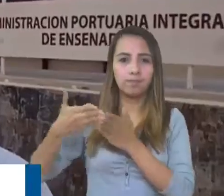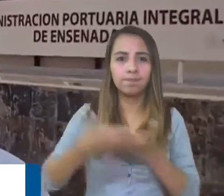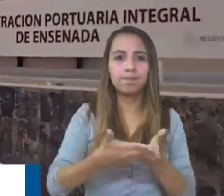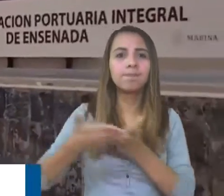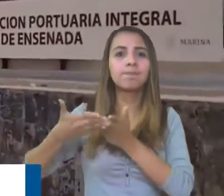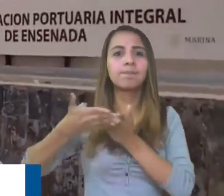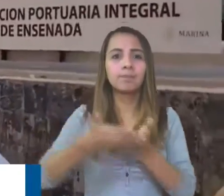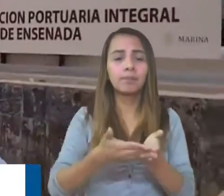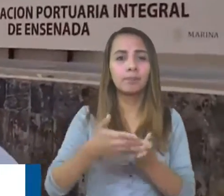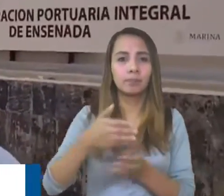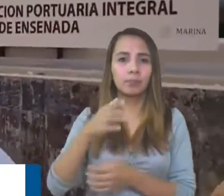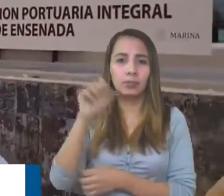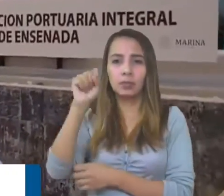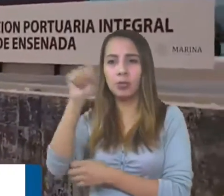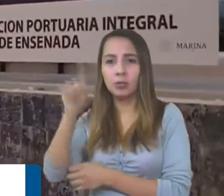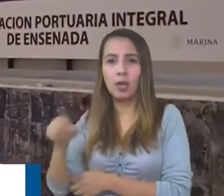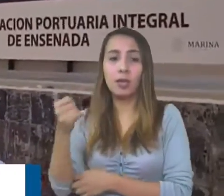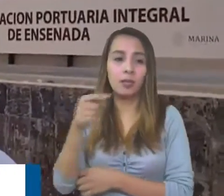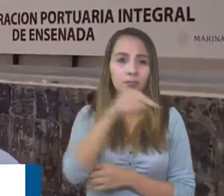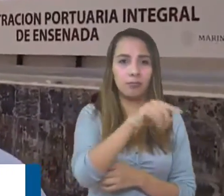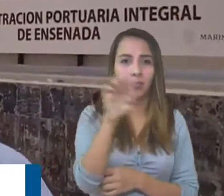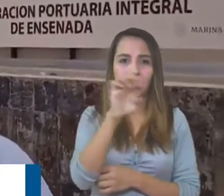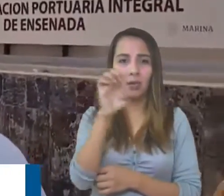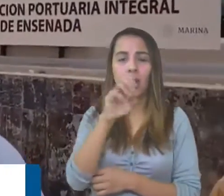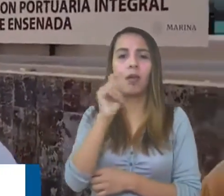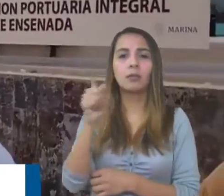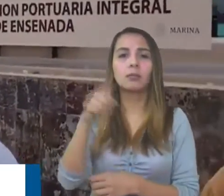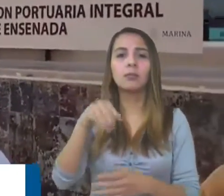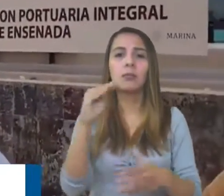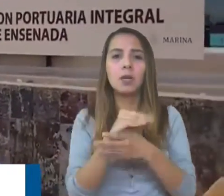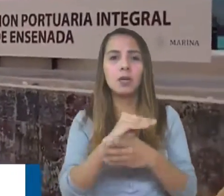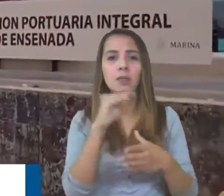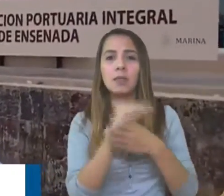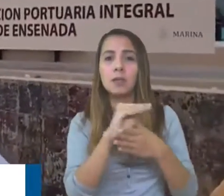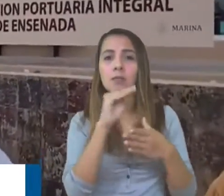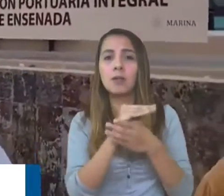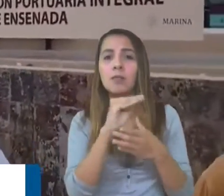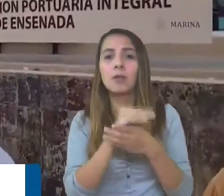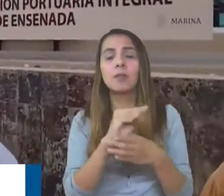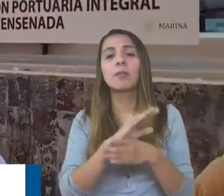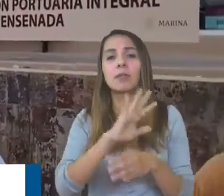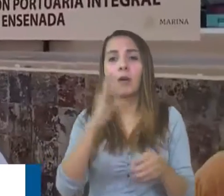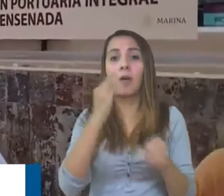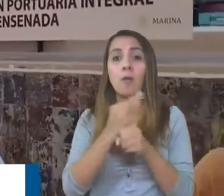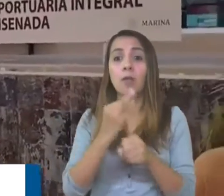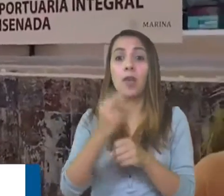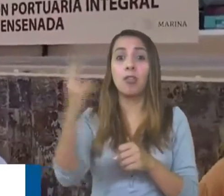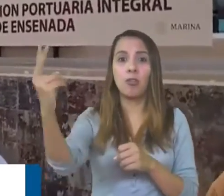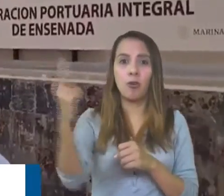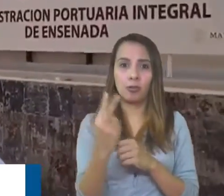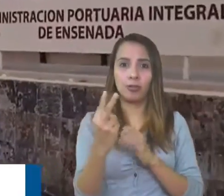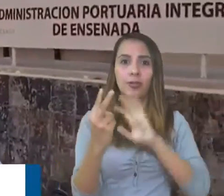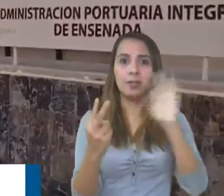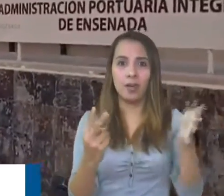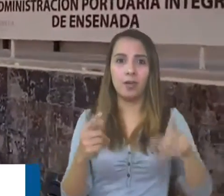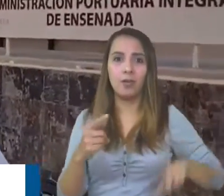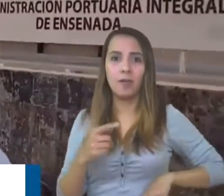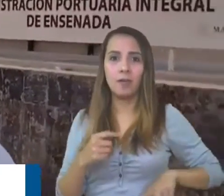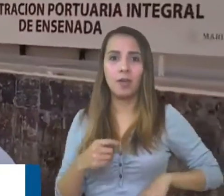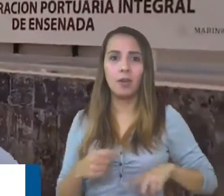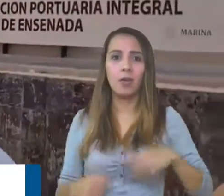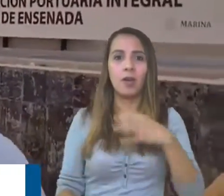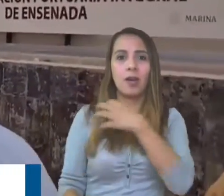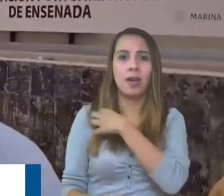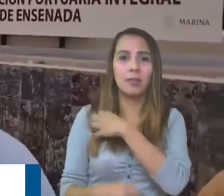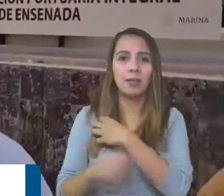de persistir, de seguir, de que sean oídos sordos. Ahorita hubo una recepción de dos funcionarios, el del API y el de Capitanía de Puerto.